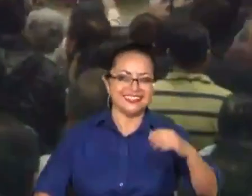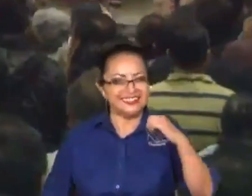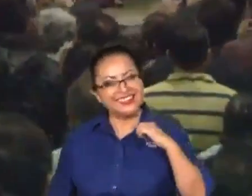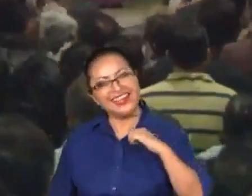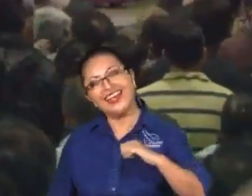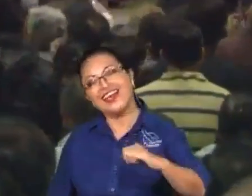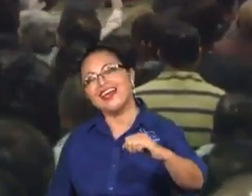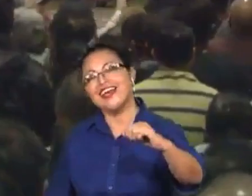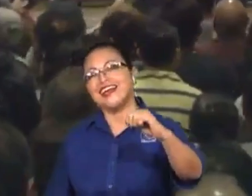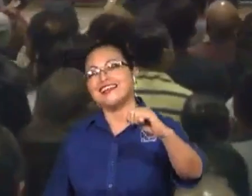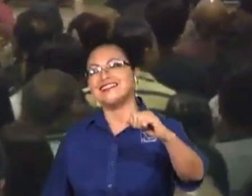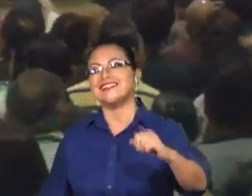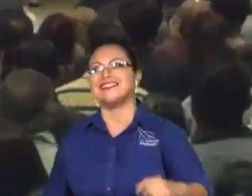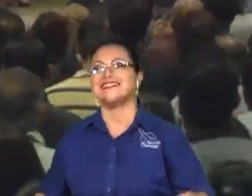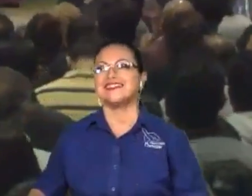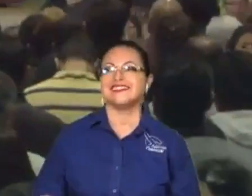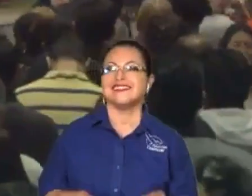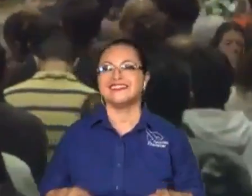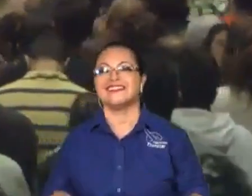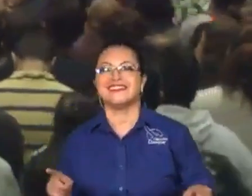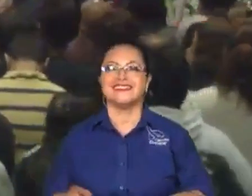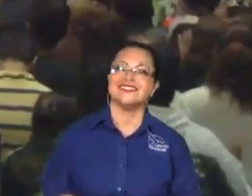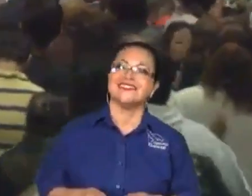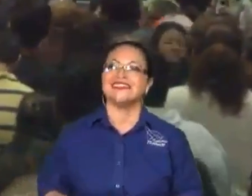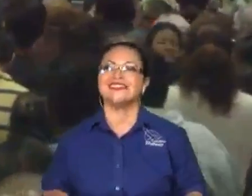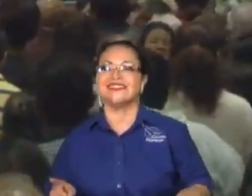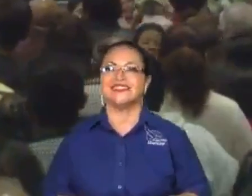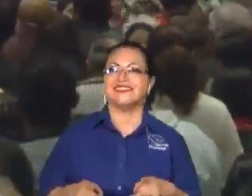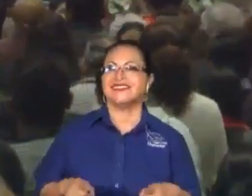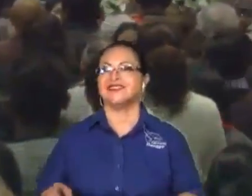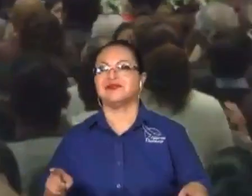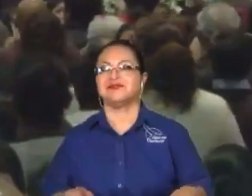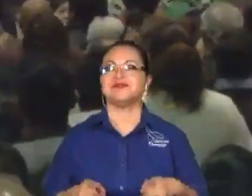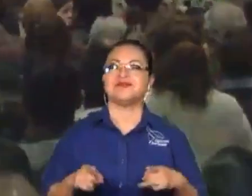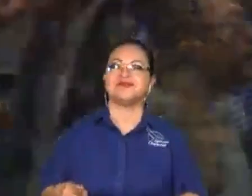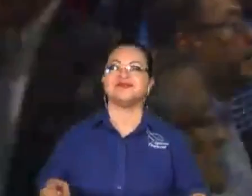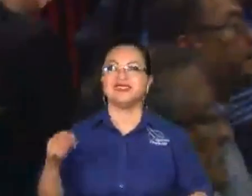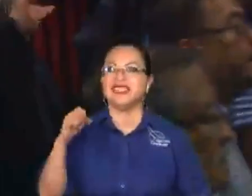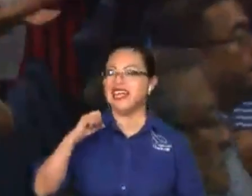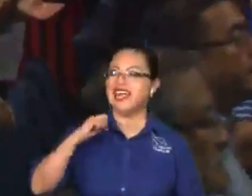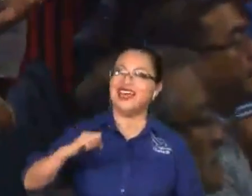Con júbilo y gozo, a la roca de nuestra salvación.